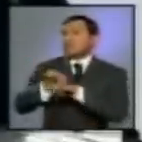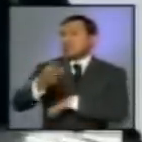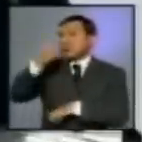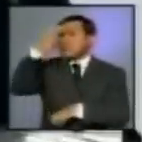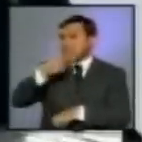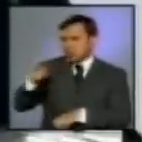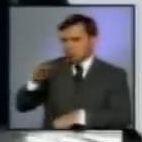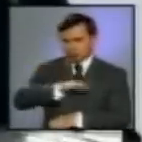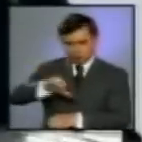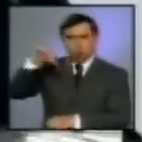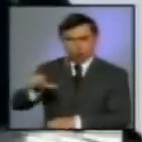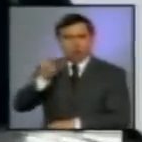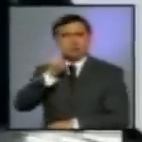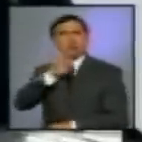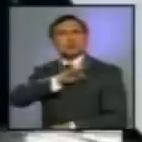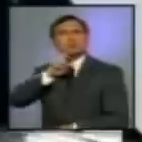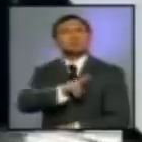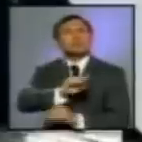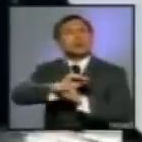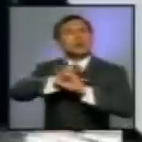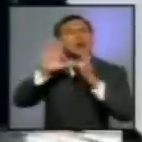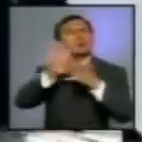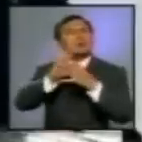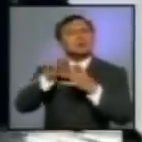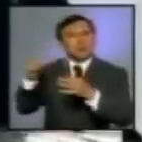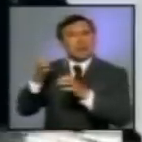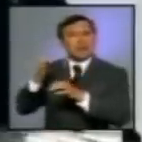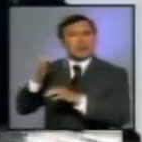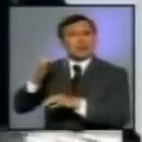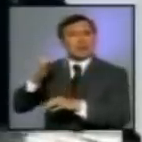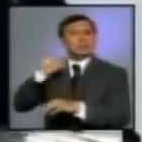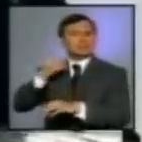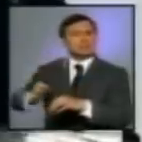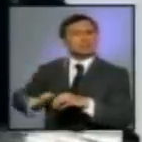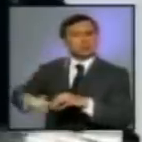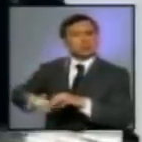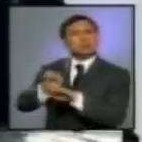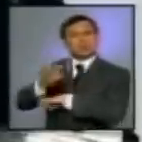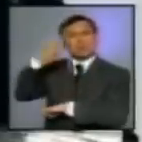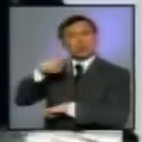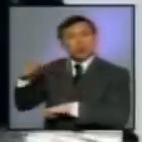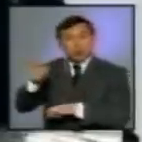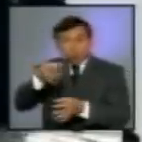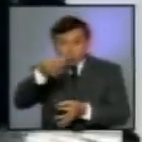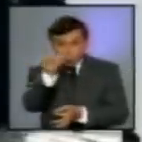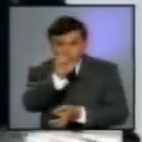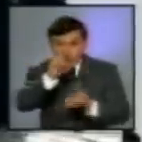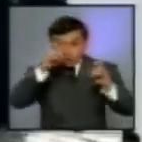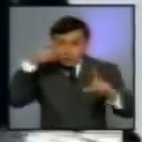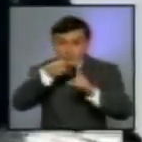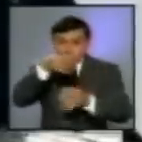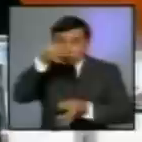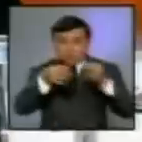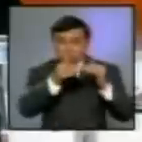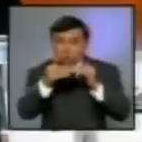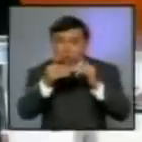aclararlo. En materia de justicia, lo más importante es no ser parte del crimen organizado.